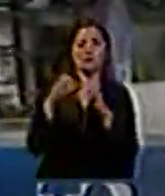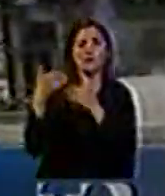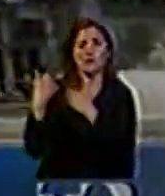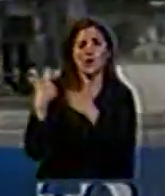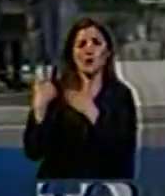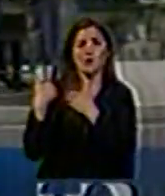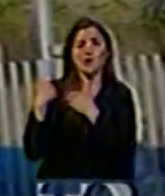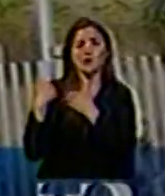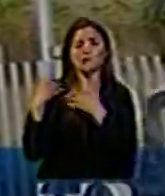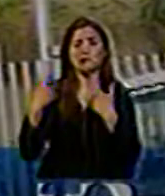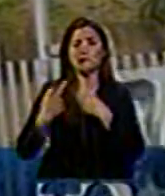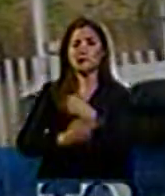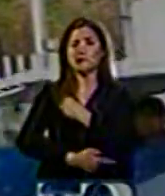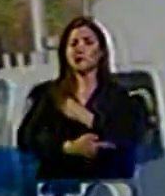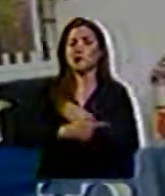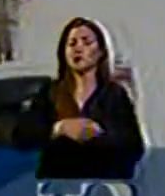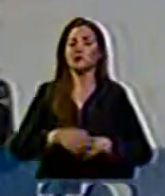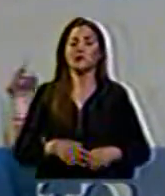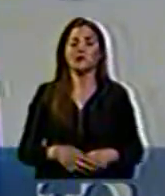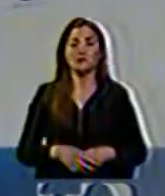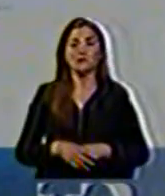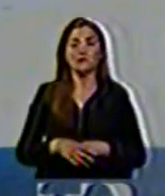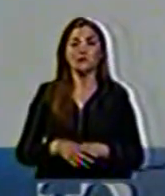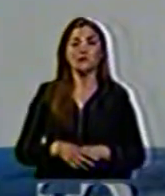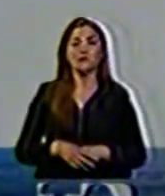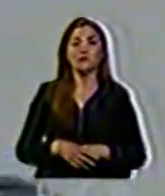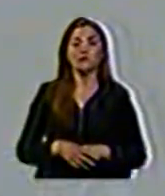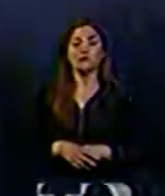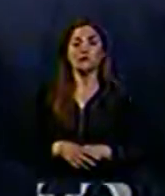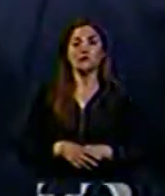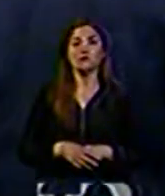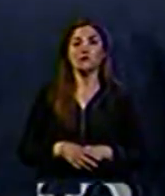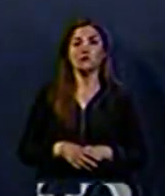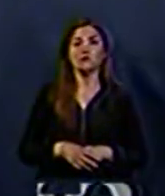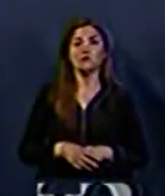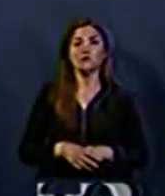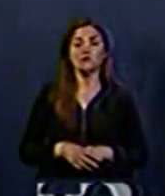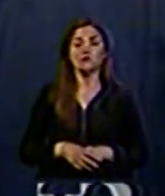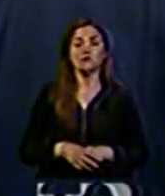responsabilidades civiles y hasta penales. Carlos Acoto, 24 horas.